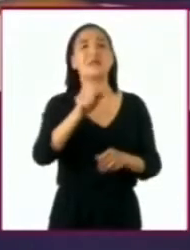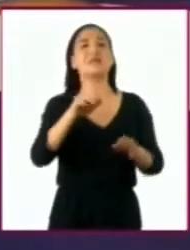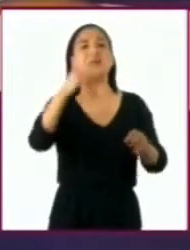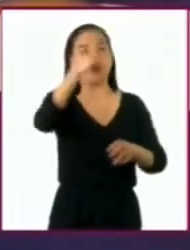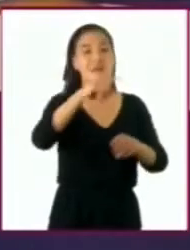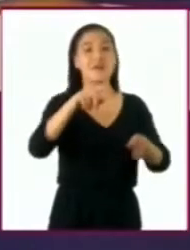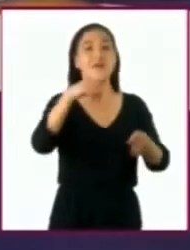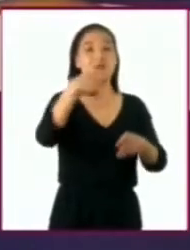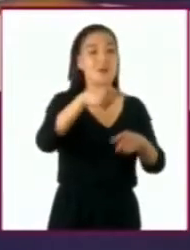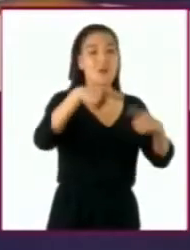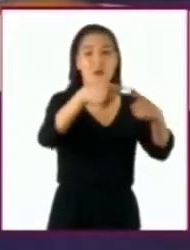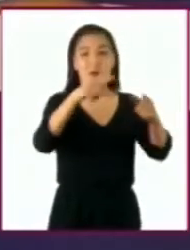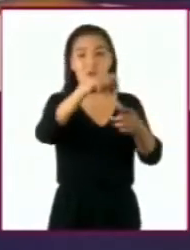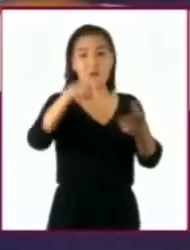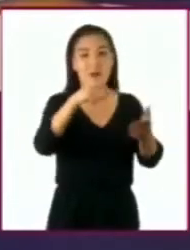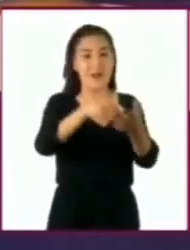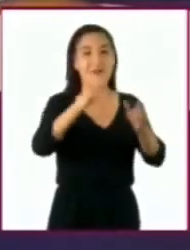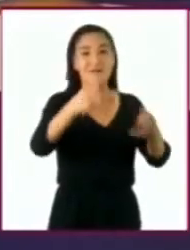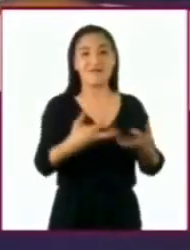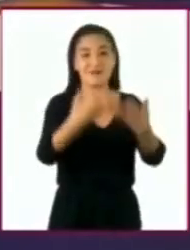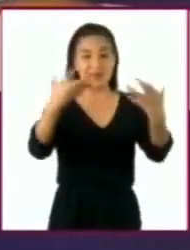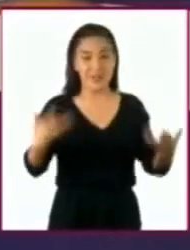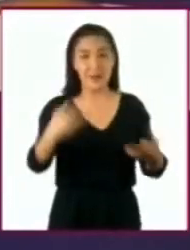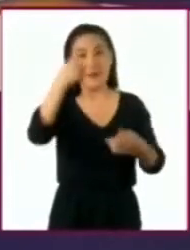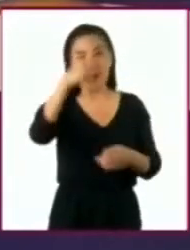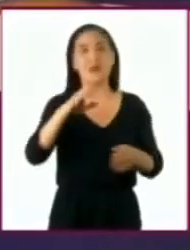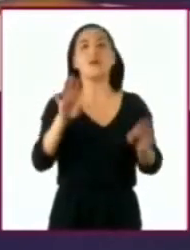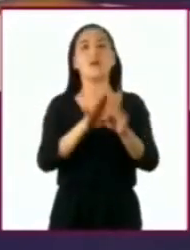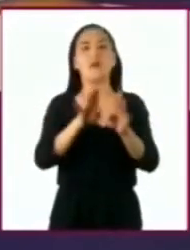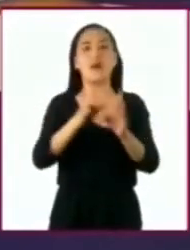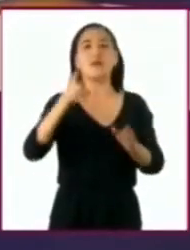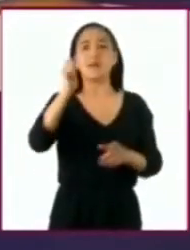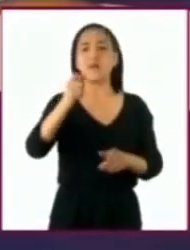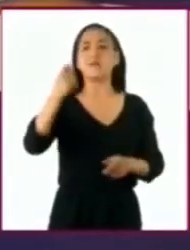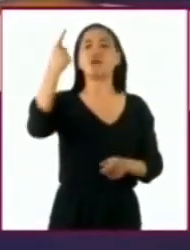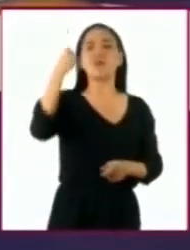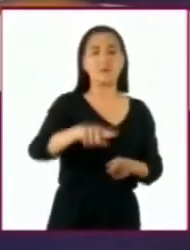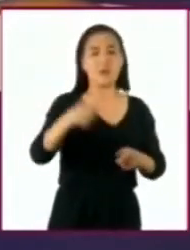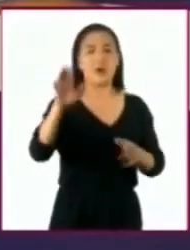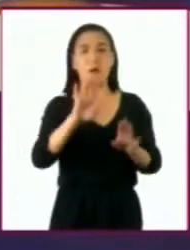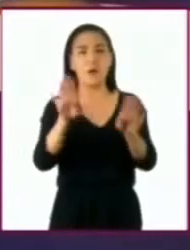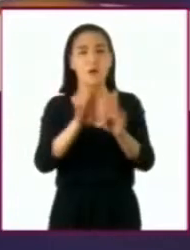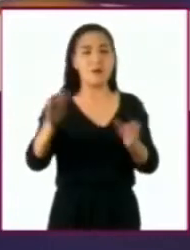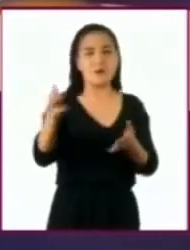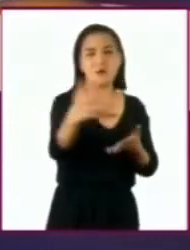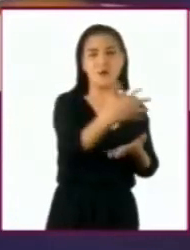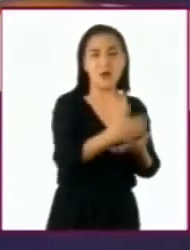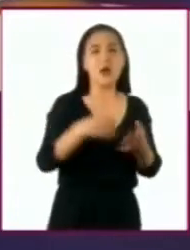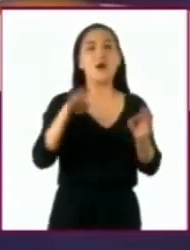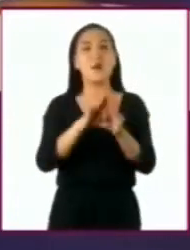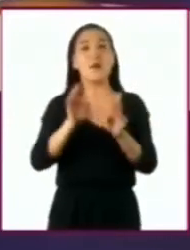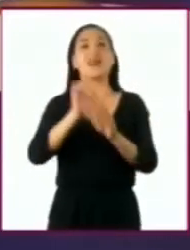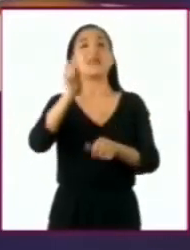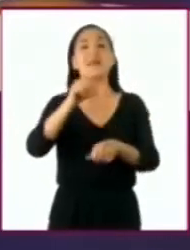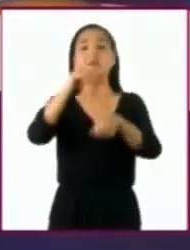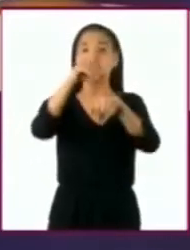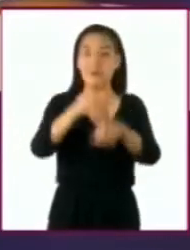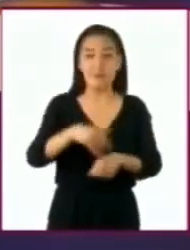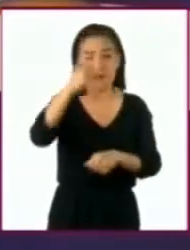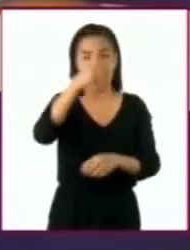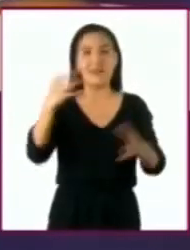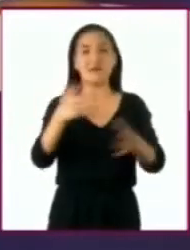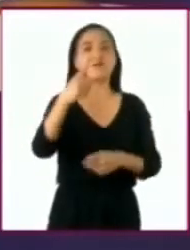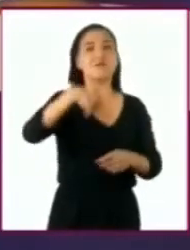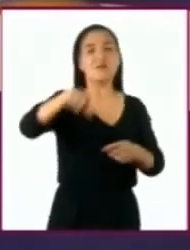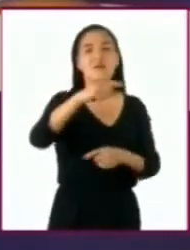e indígenas y recolectaran el tributo. Con la encomienda, se generan cambios en la estructura económica y política de